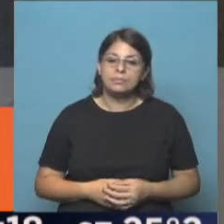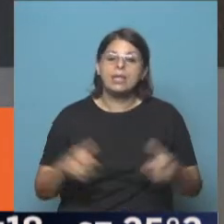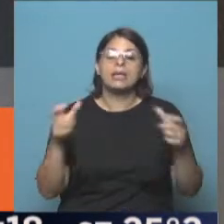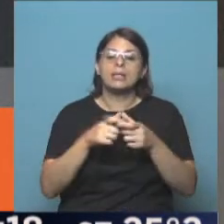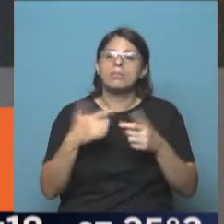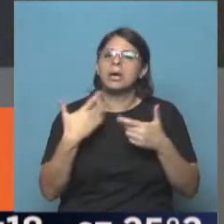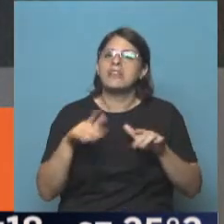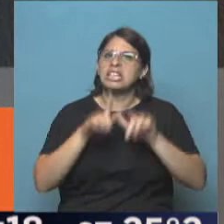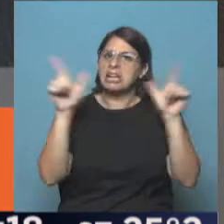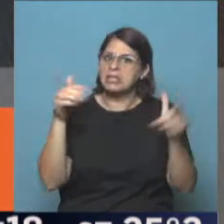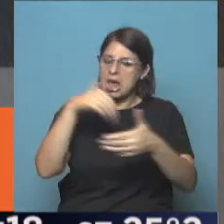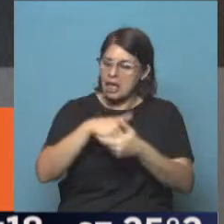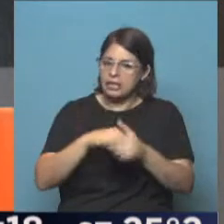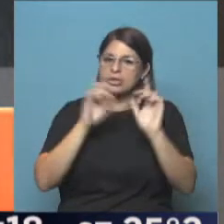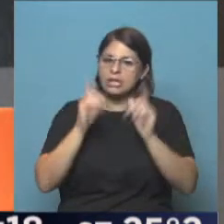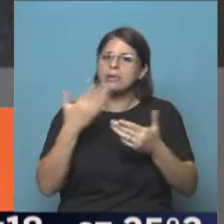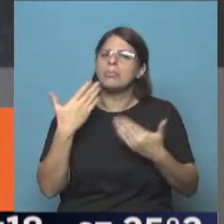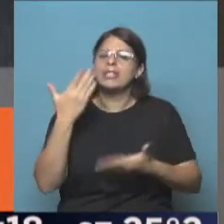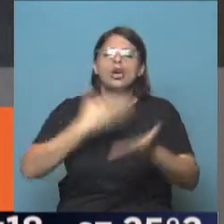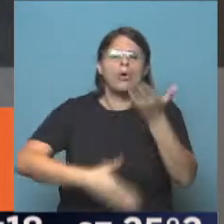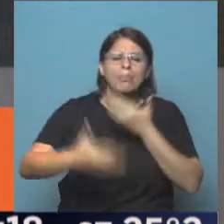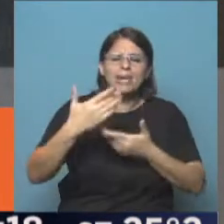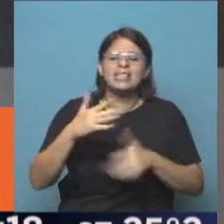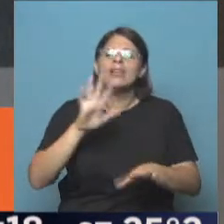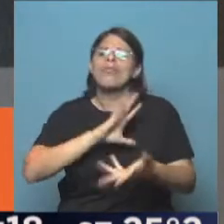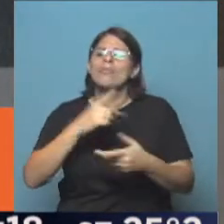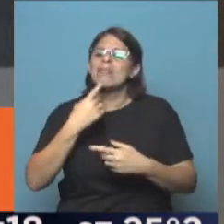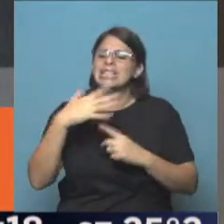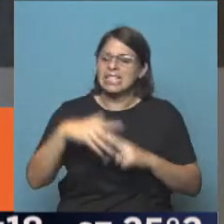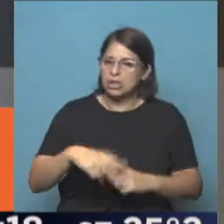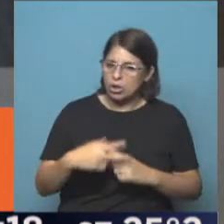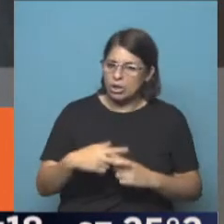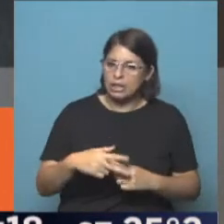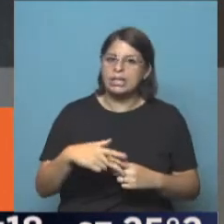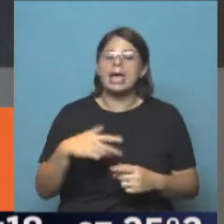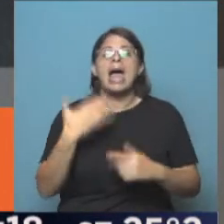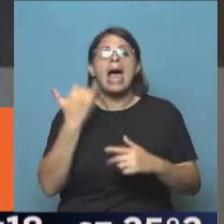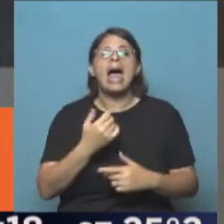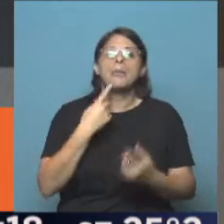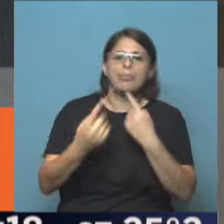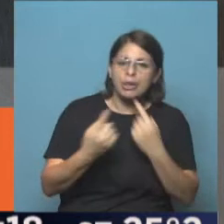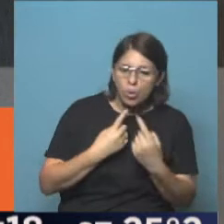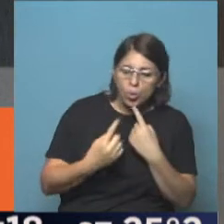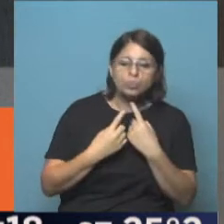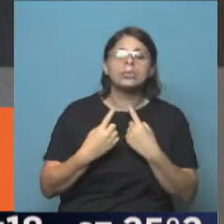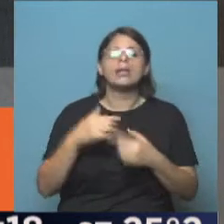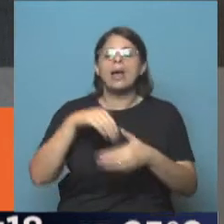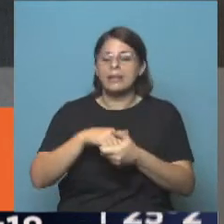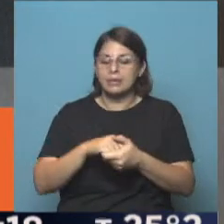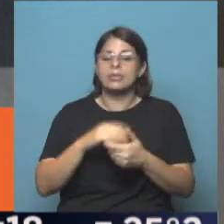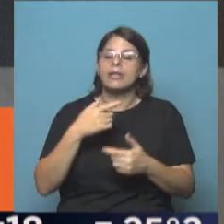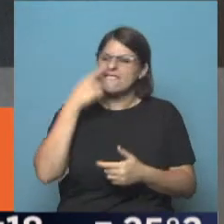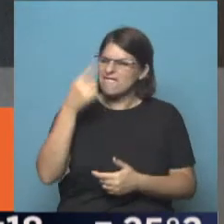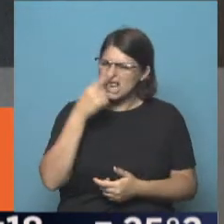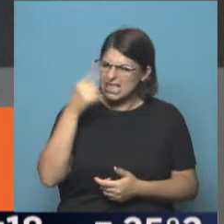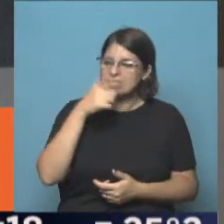por televisión, también tenga un espacio interactivo, como para, va a tener una trivia, es decir, básicamente es muy interesante porque